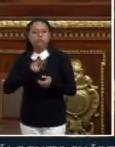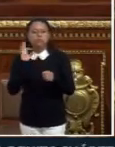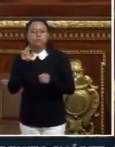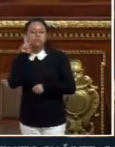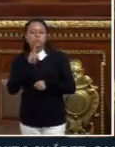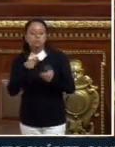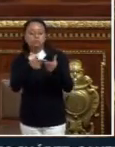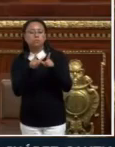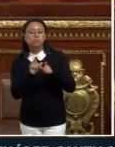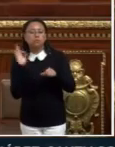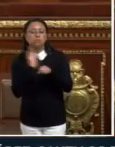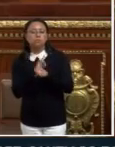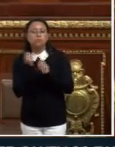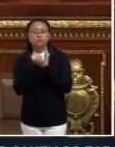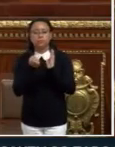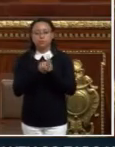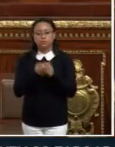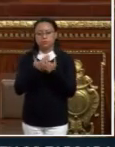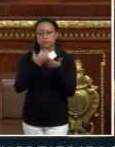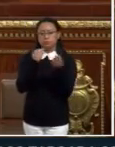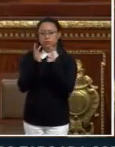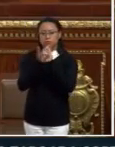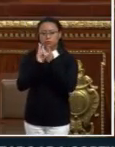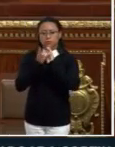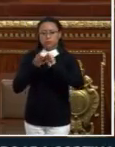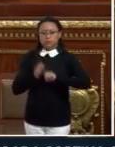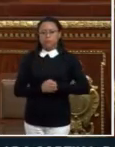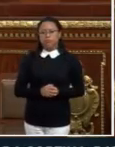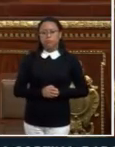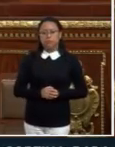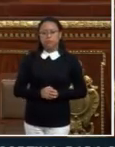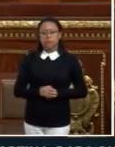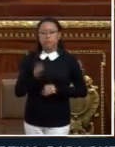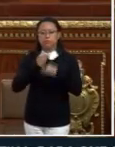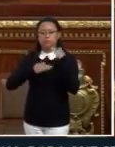Tiene un libro que se los mandé por WhatsApp el otro día, el de Todo sobre el feminismo.